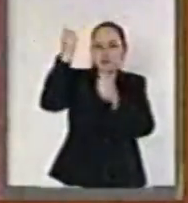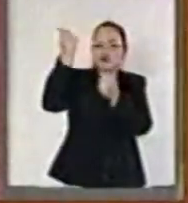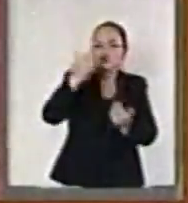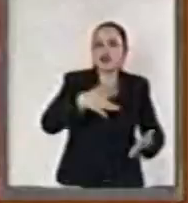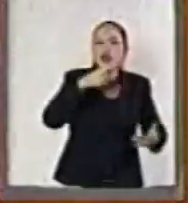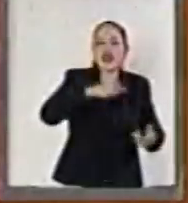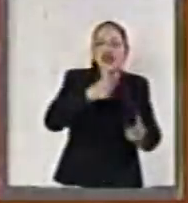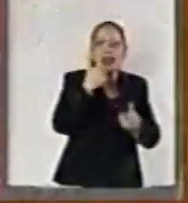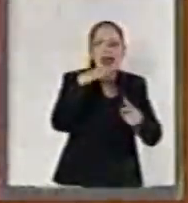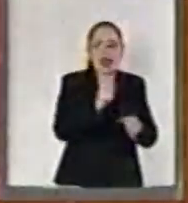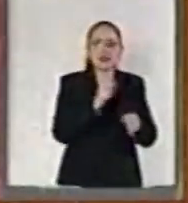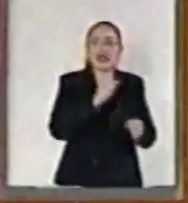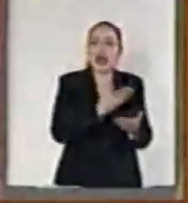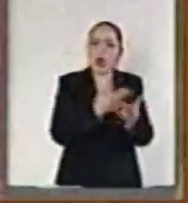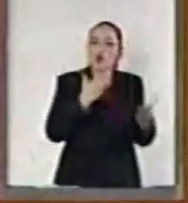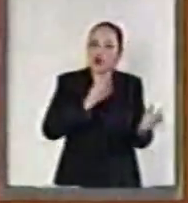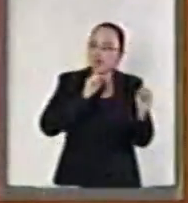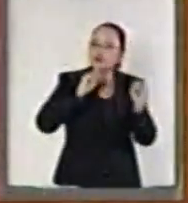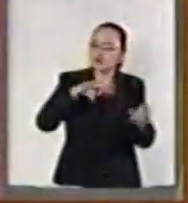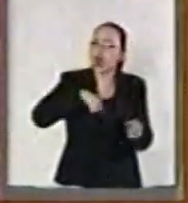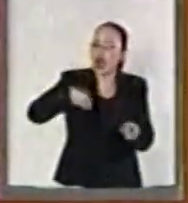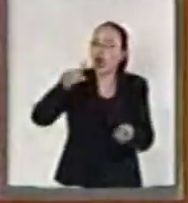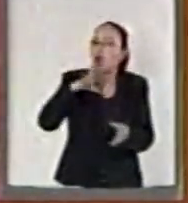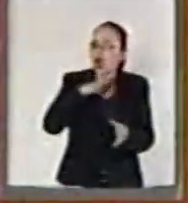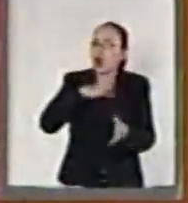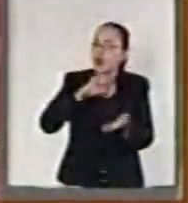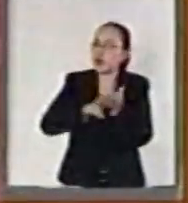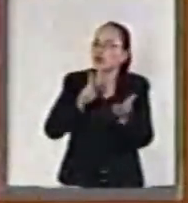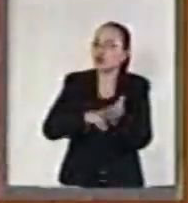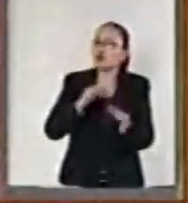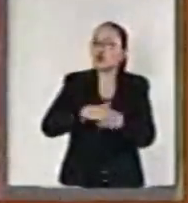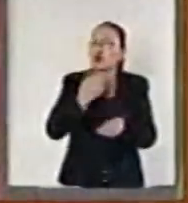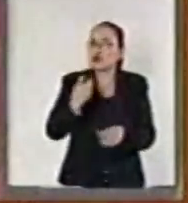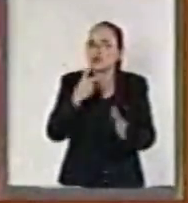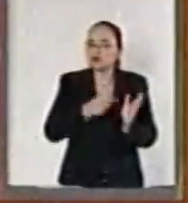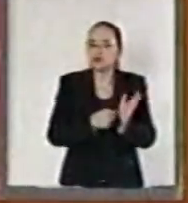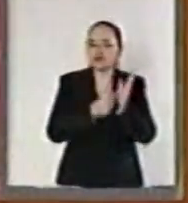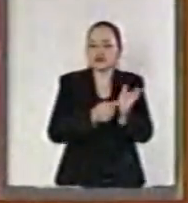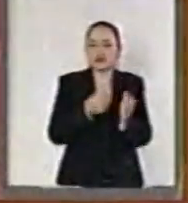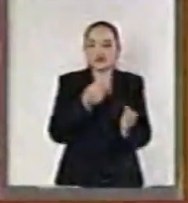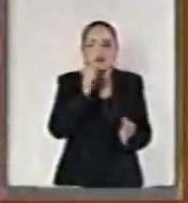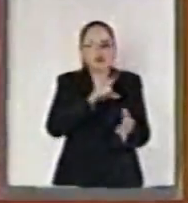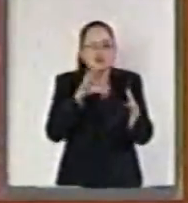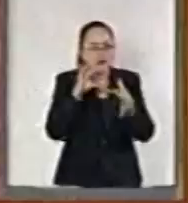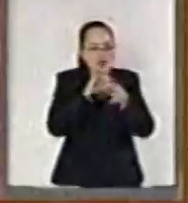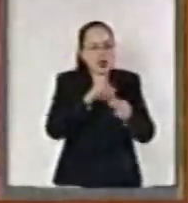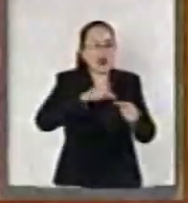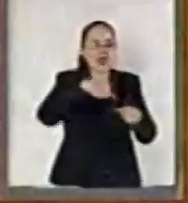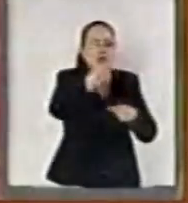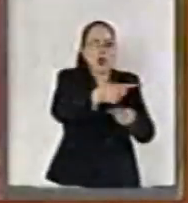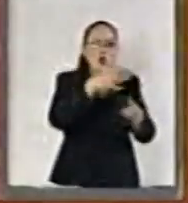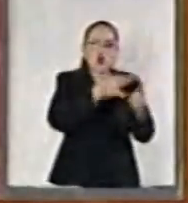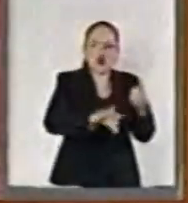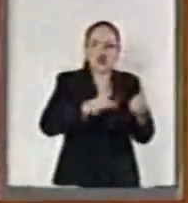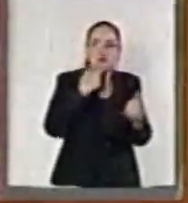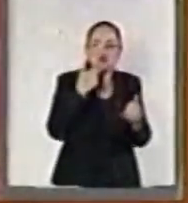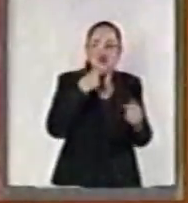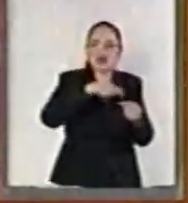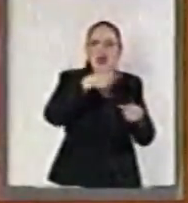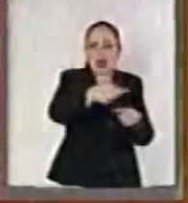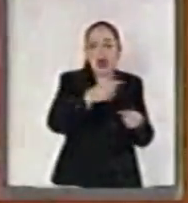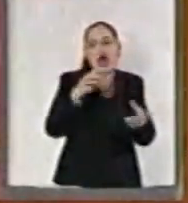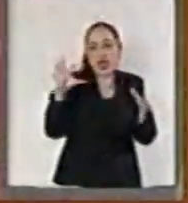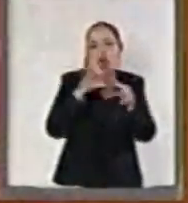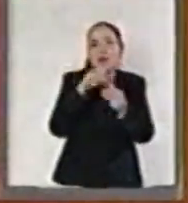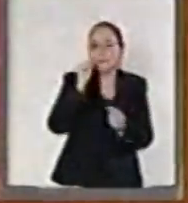se le reconocían y por eso no se reflejaba en los precios al consumidor final. Si estas afirmaciones